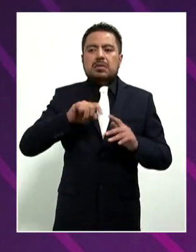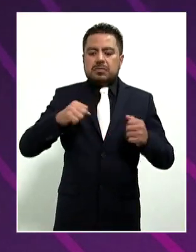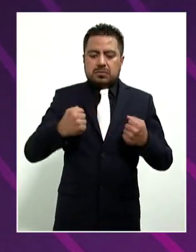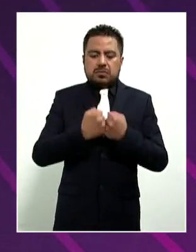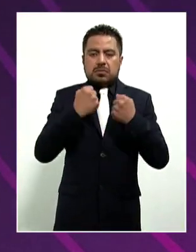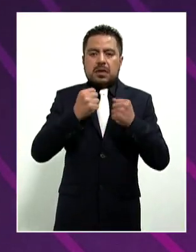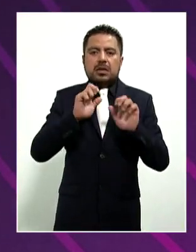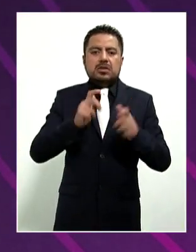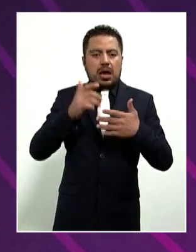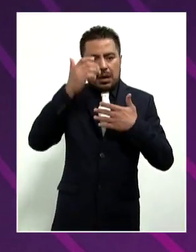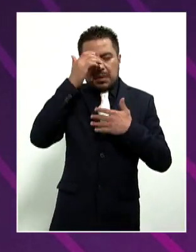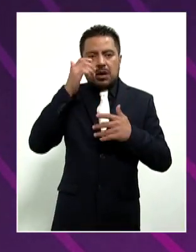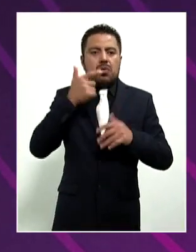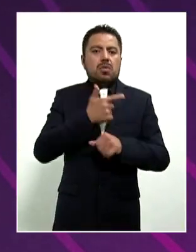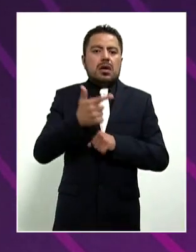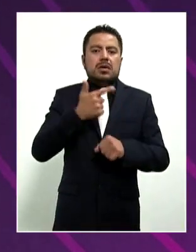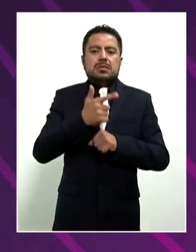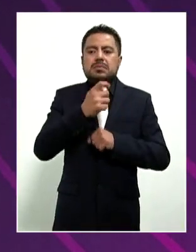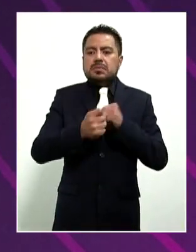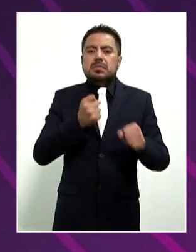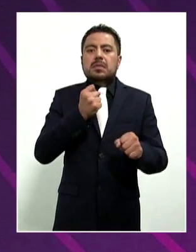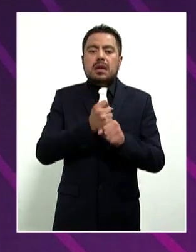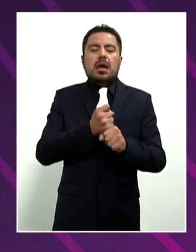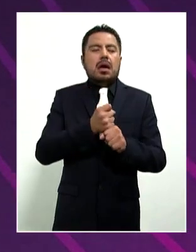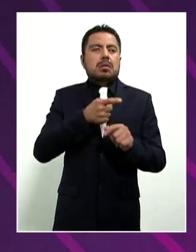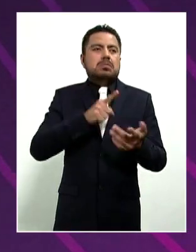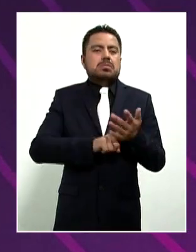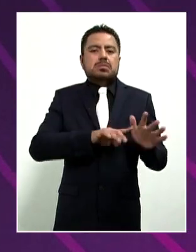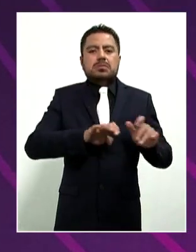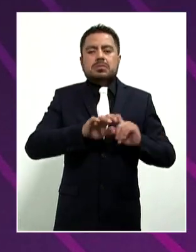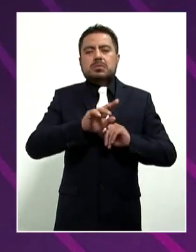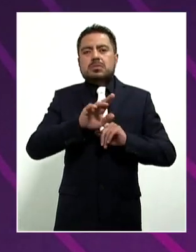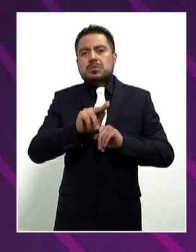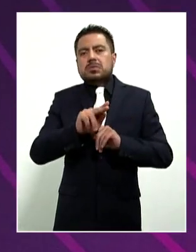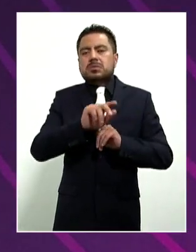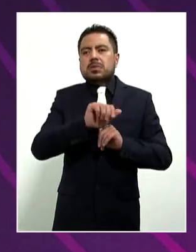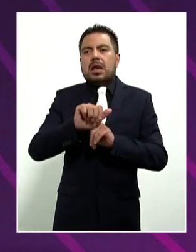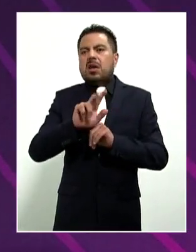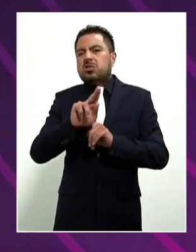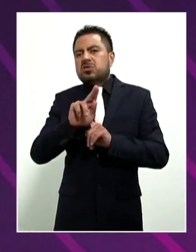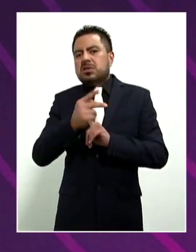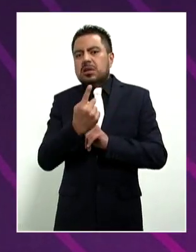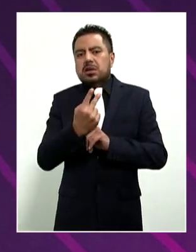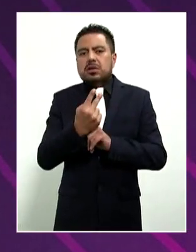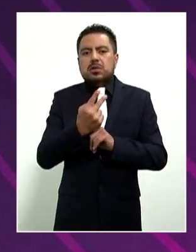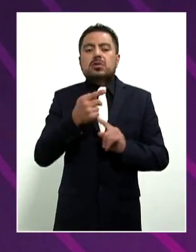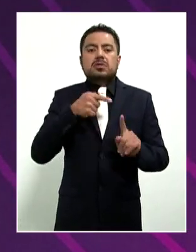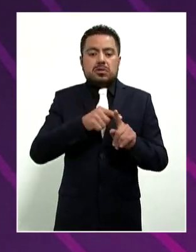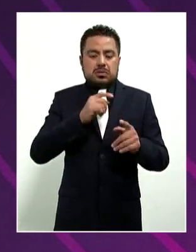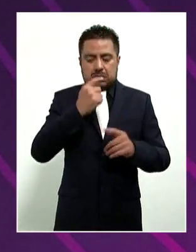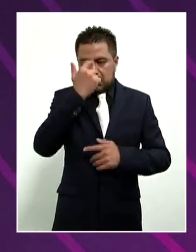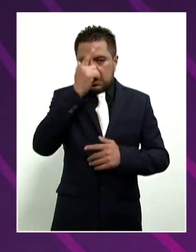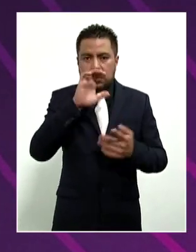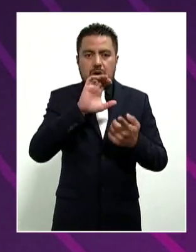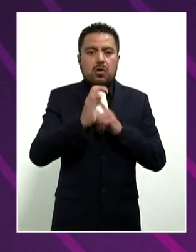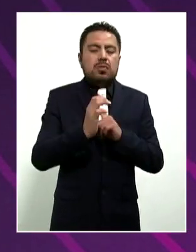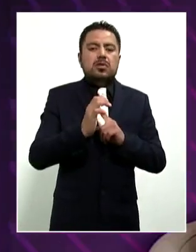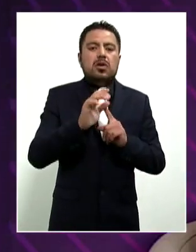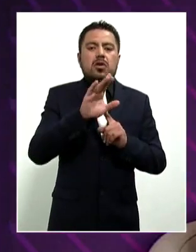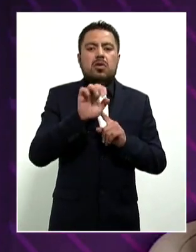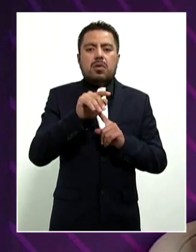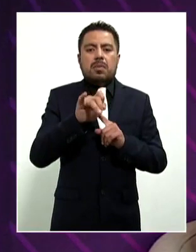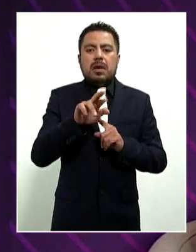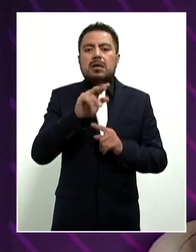fronteriza con Chiapas y Guatemala, y que en el año, eso fue por el año 80, 81, 82, ahí se crea la Comar, justamente en el año 80, por un